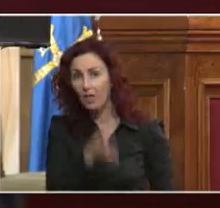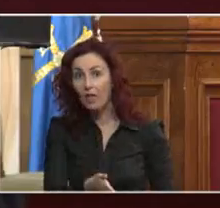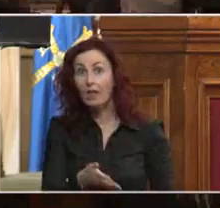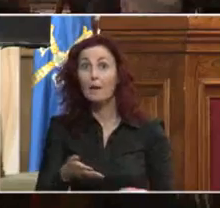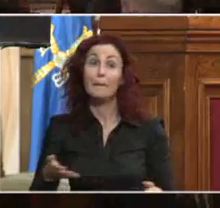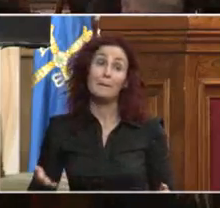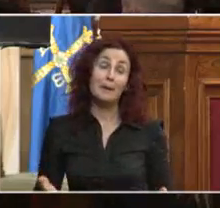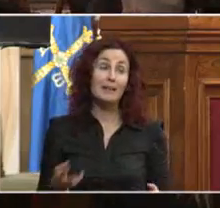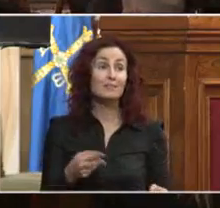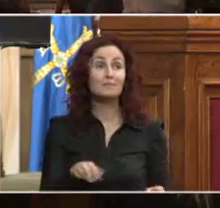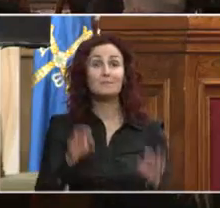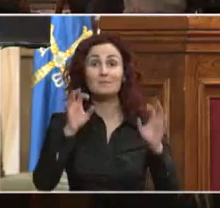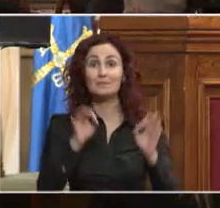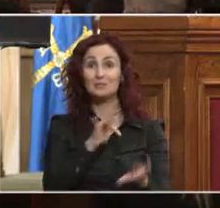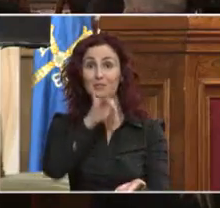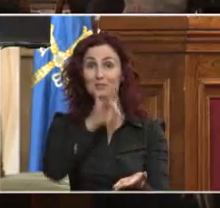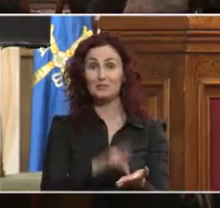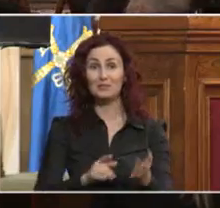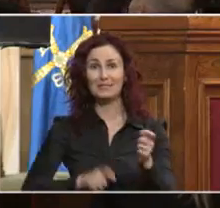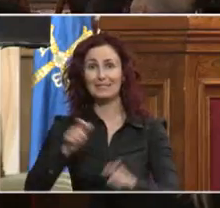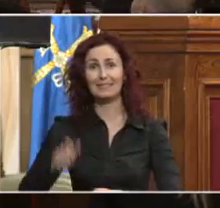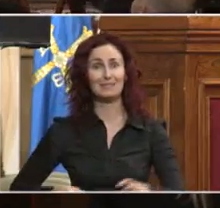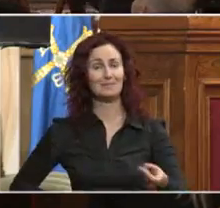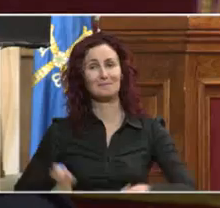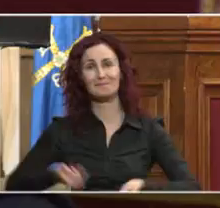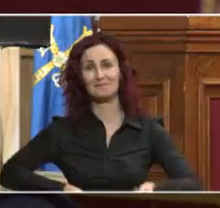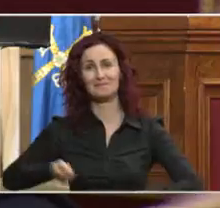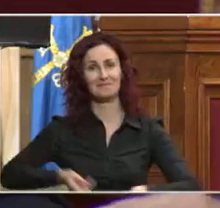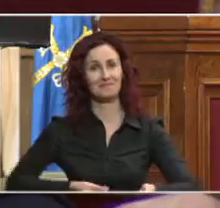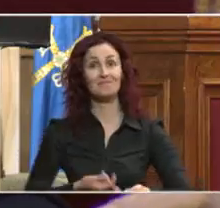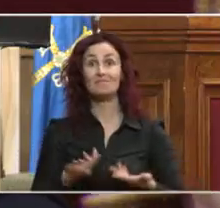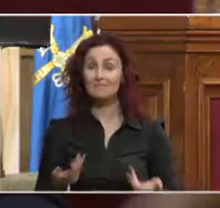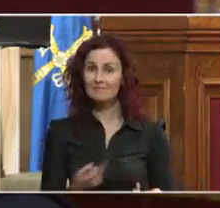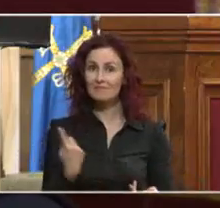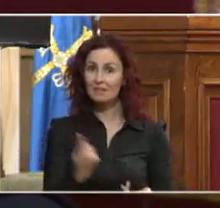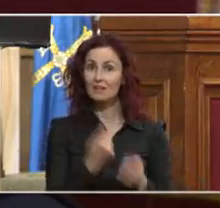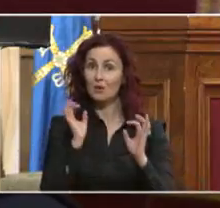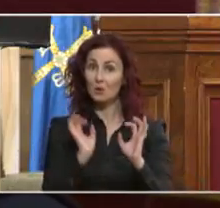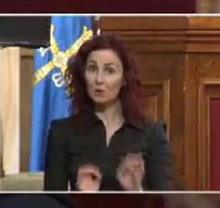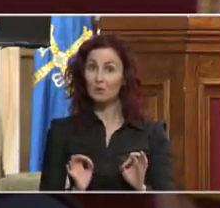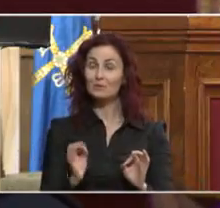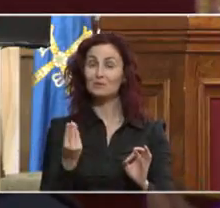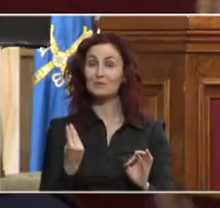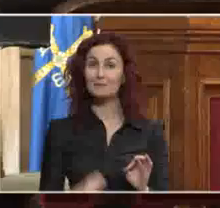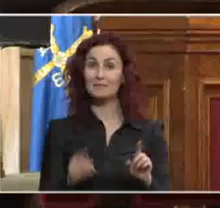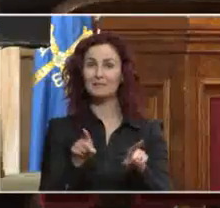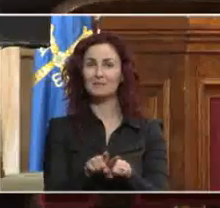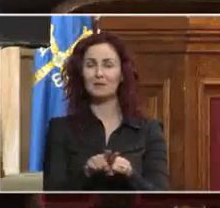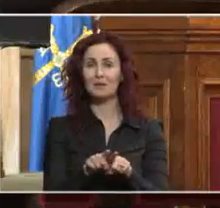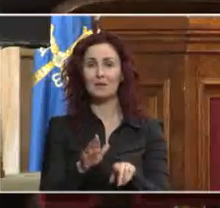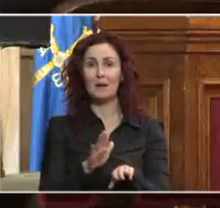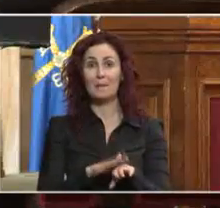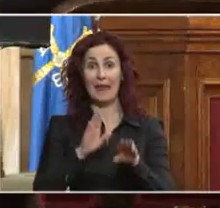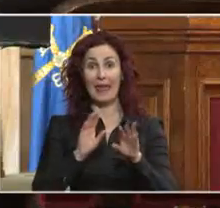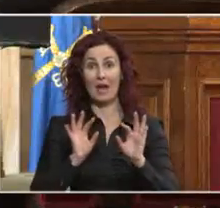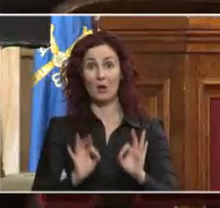En el vacío real, porque a medida que actuábamos se iban yendo. Y nosotros nos conspirábamos, nos confabulábamos para ir